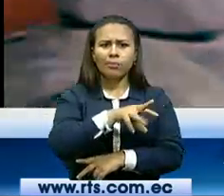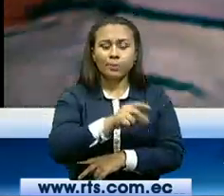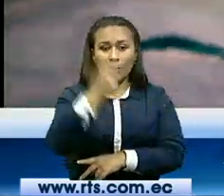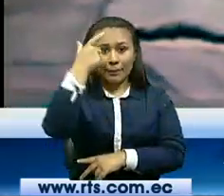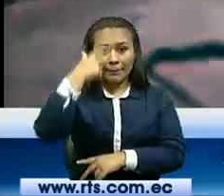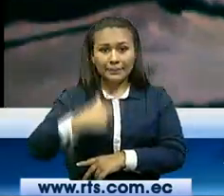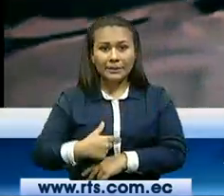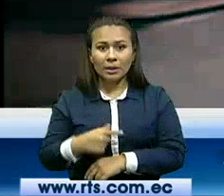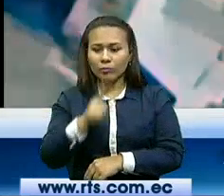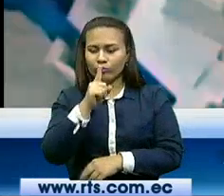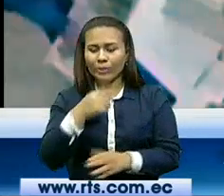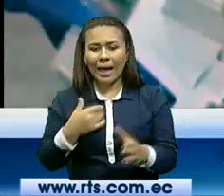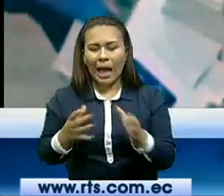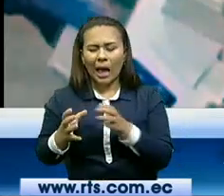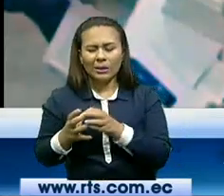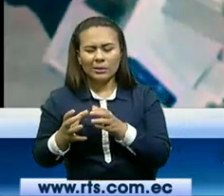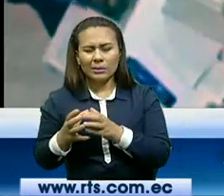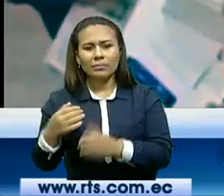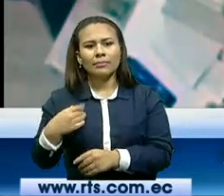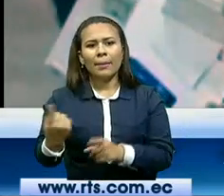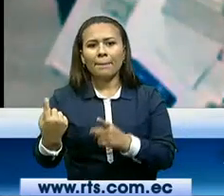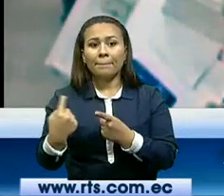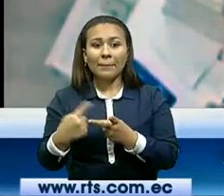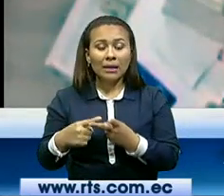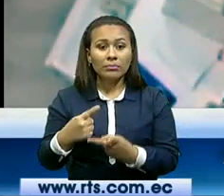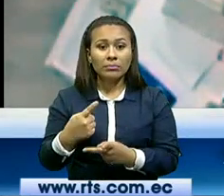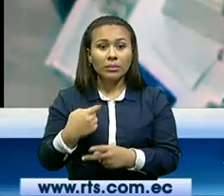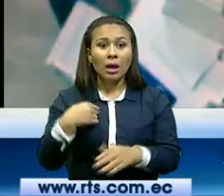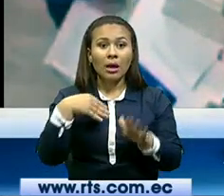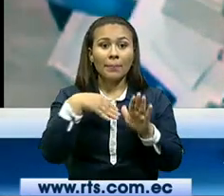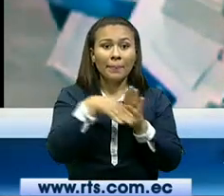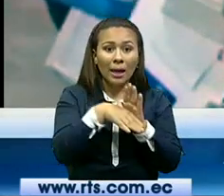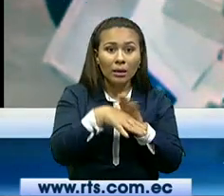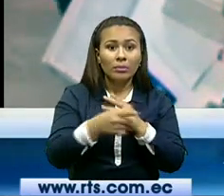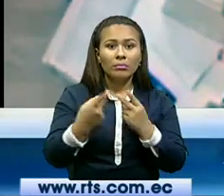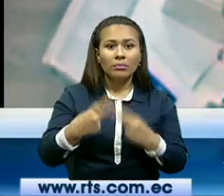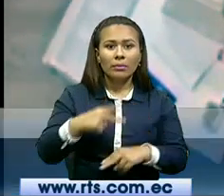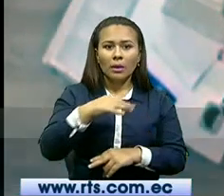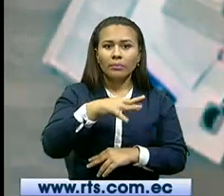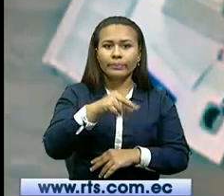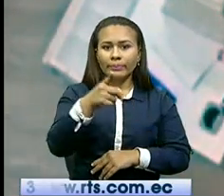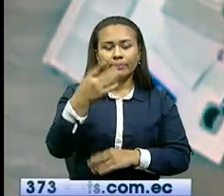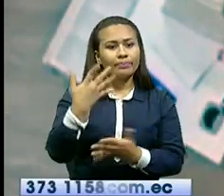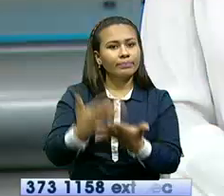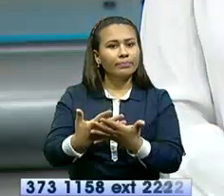asociación ilícita y robo a entidades financieras, informó Charlie Pisa.